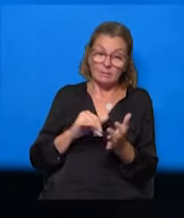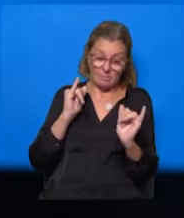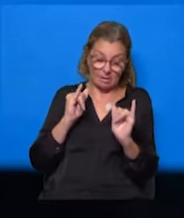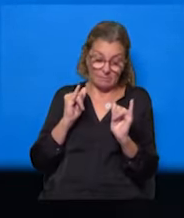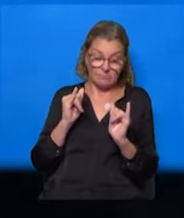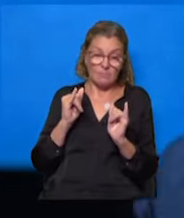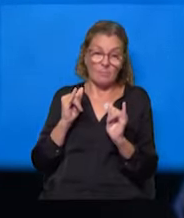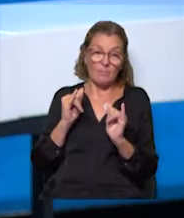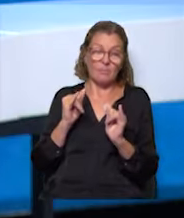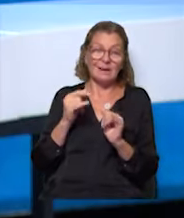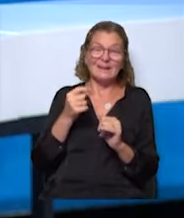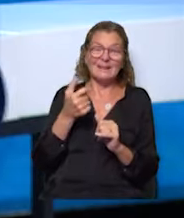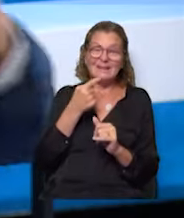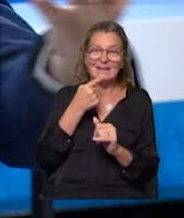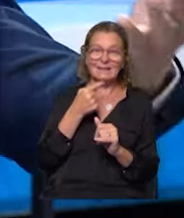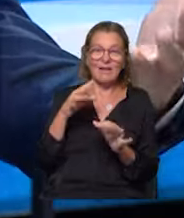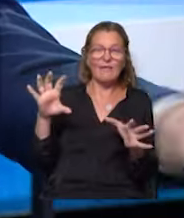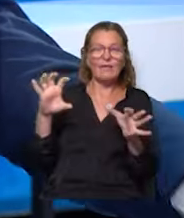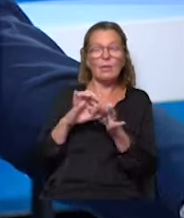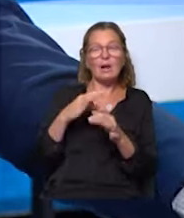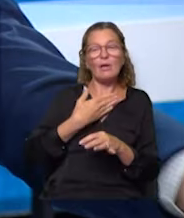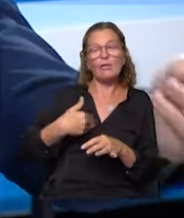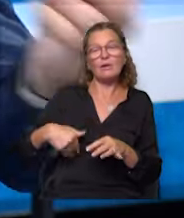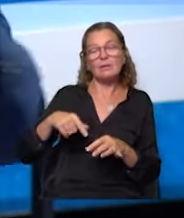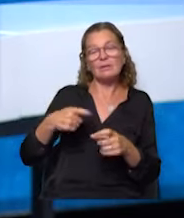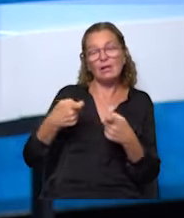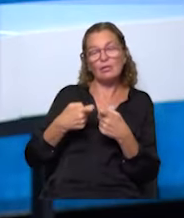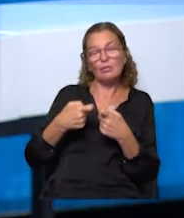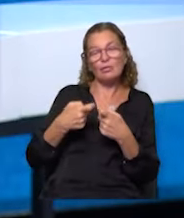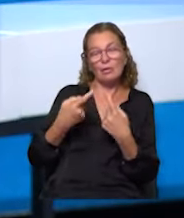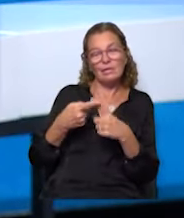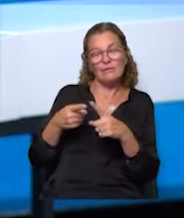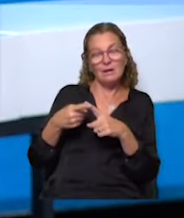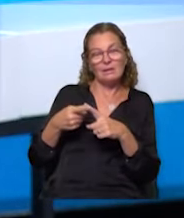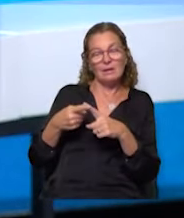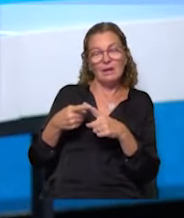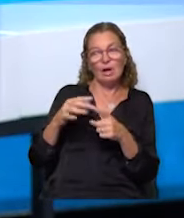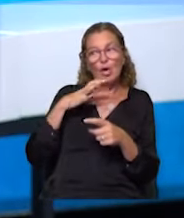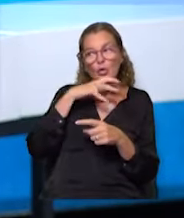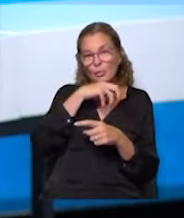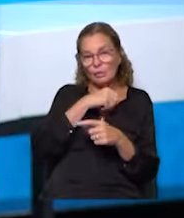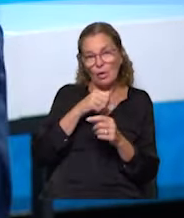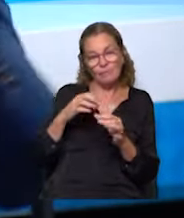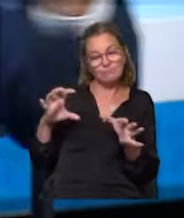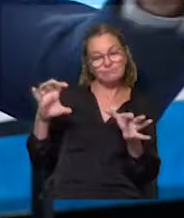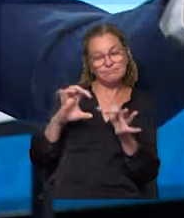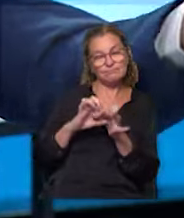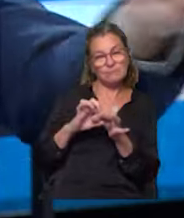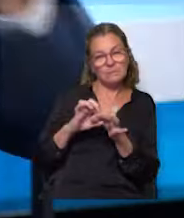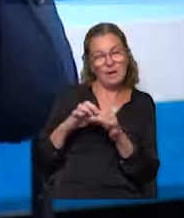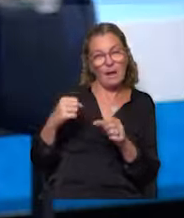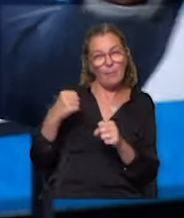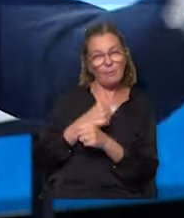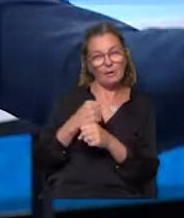chances recién mencionabas no vinculas al gobierno este gobierno de coalición con distintos episodios de corrupción eh Ahora hay